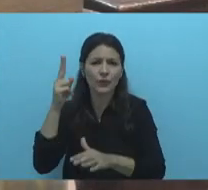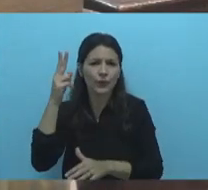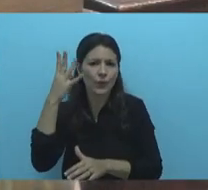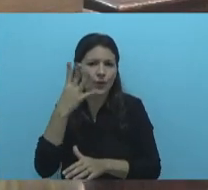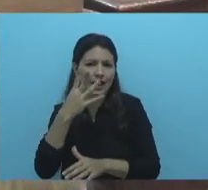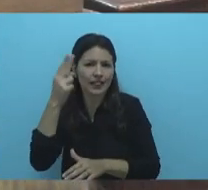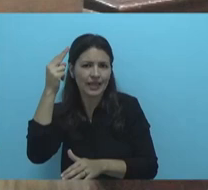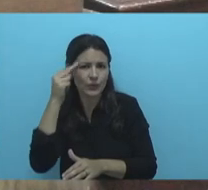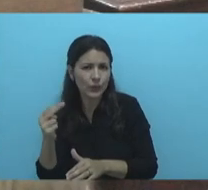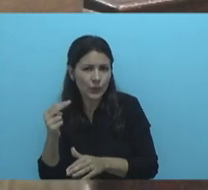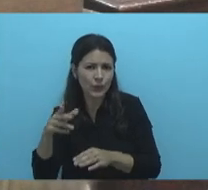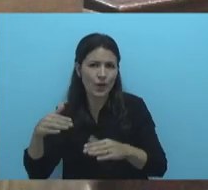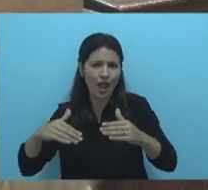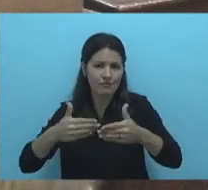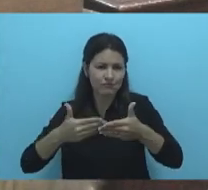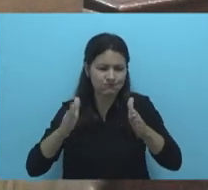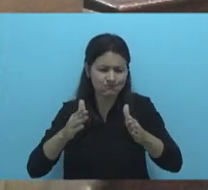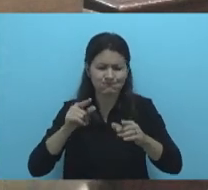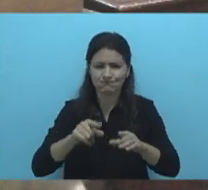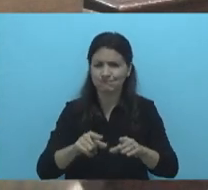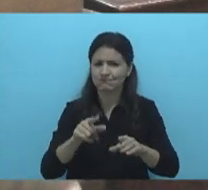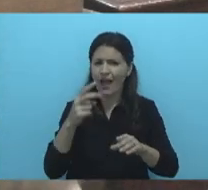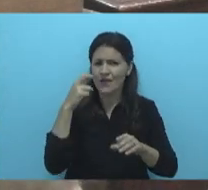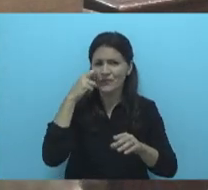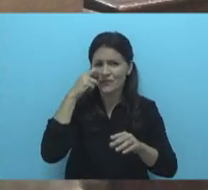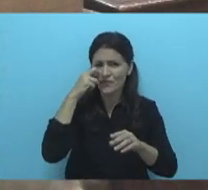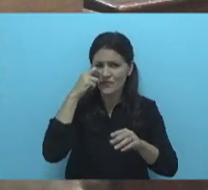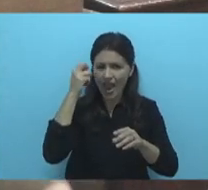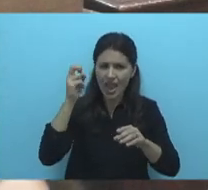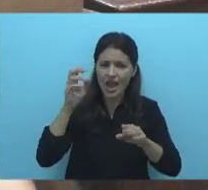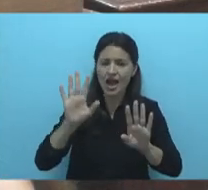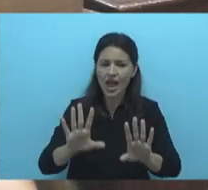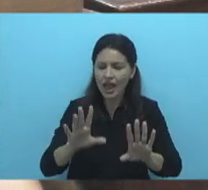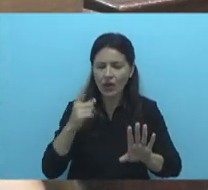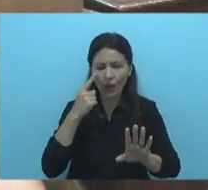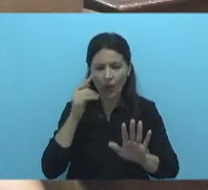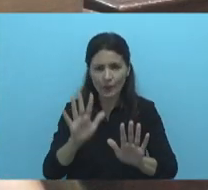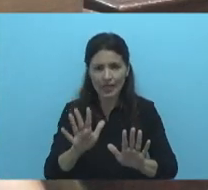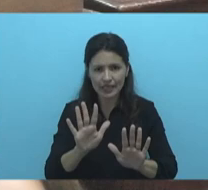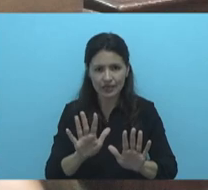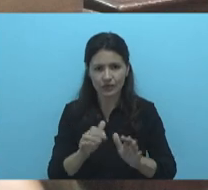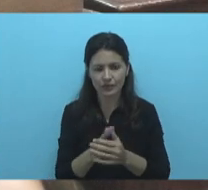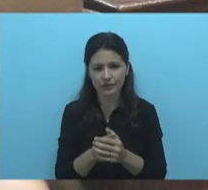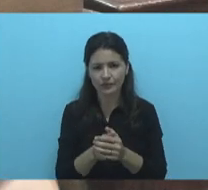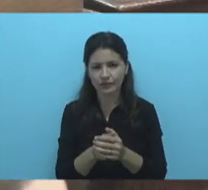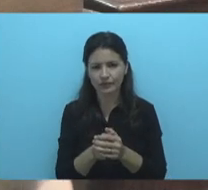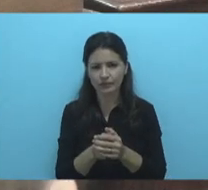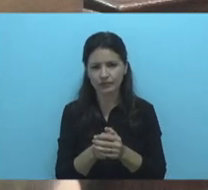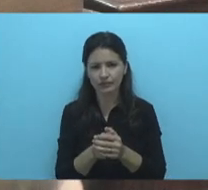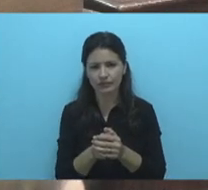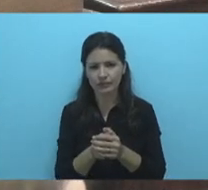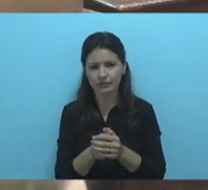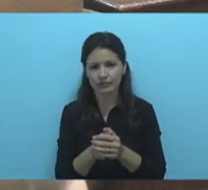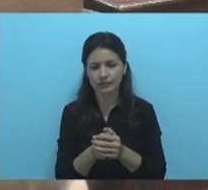ha excedido las posibilidades con el cual se proyectó la obra, que existe una